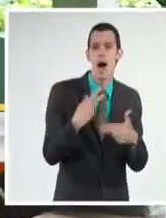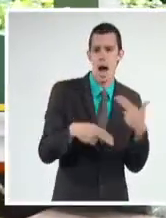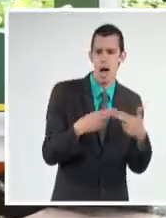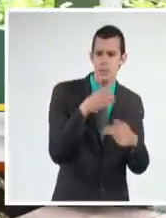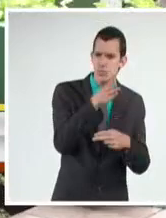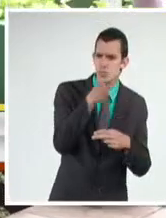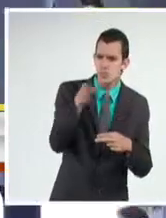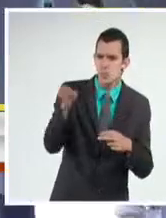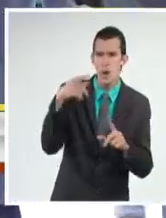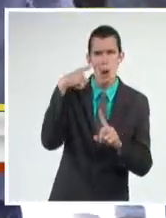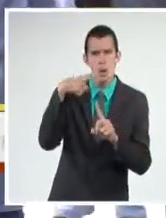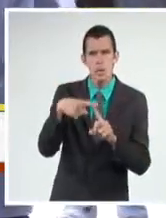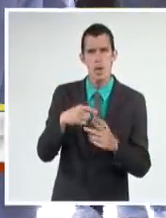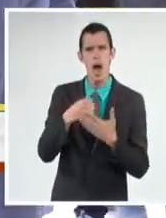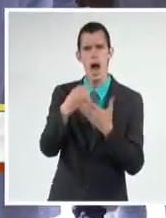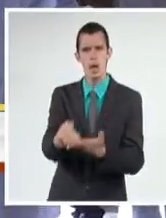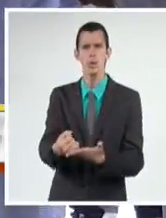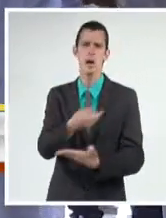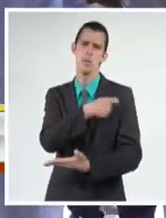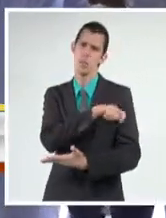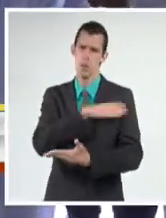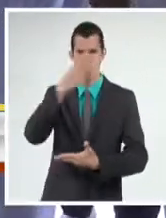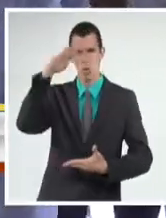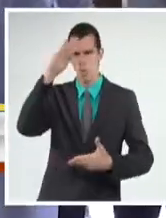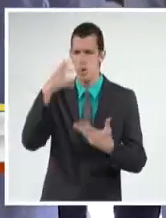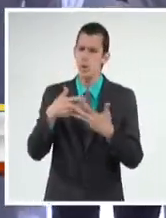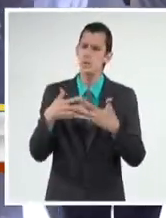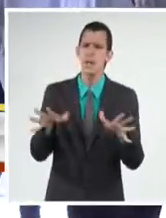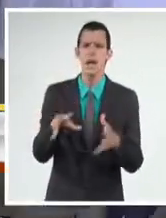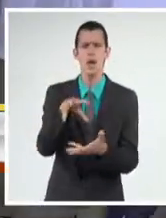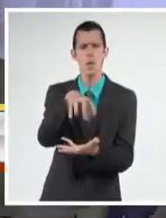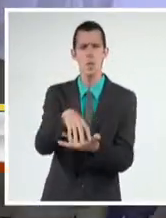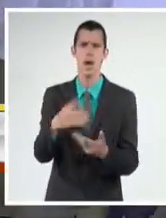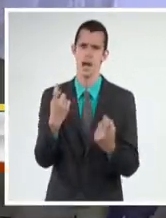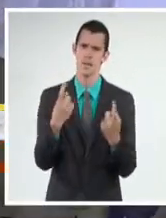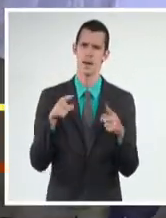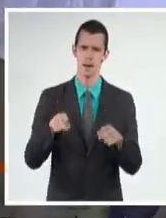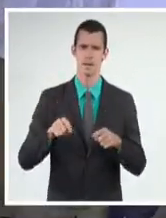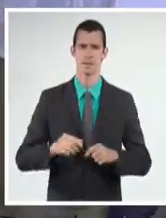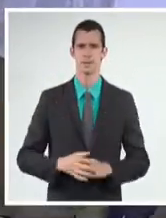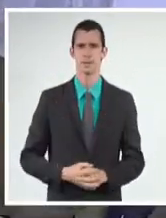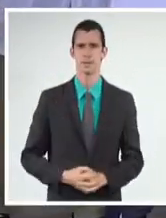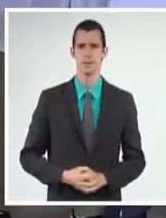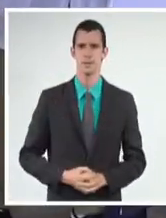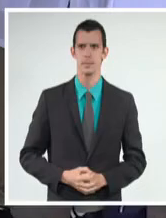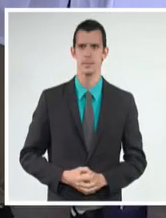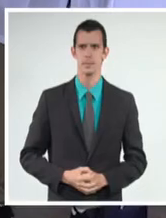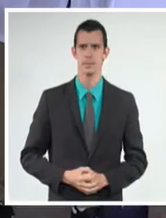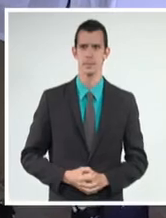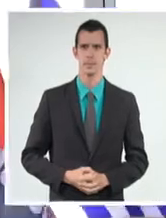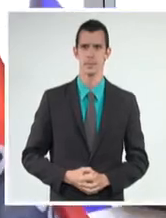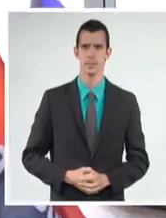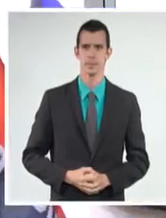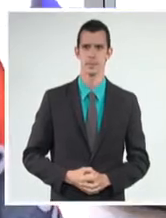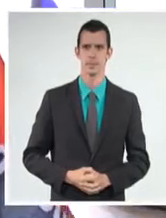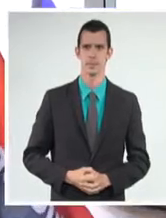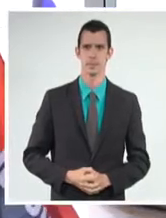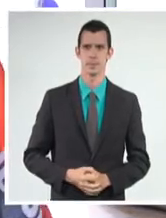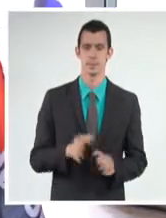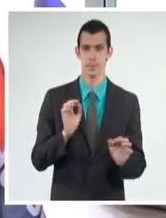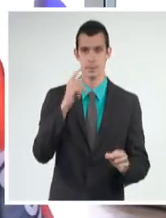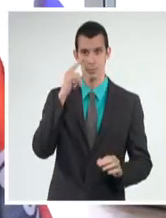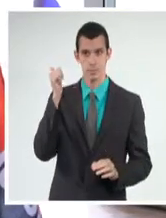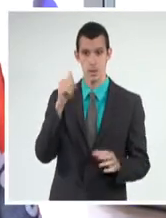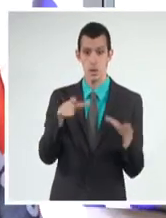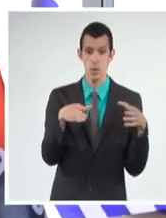que combatieron la pandemia en Matanzas en los momentos más difíciles del actual rebrote son despedidos ahora. Viajan hacia